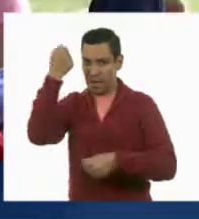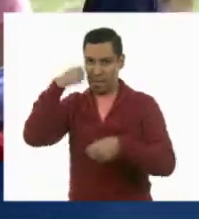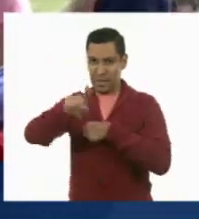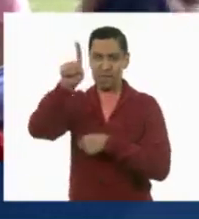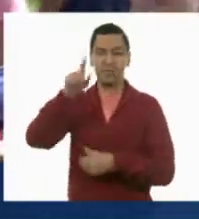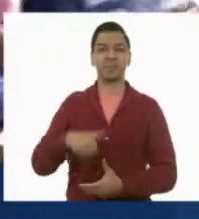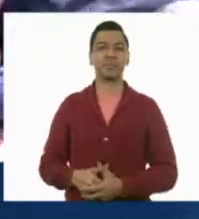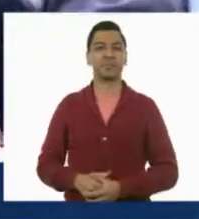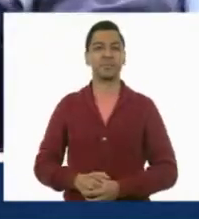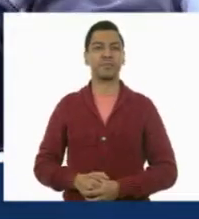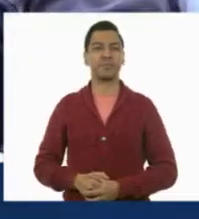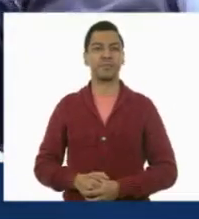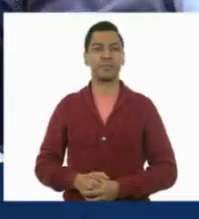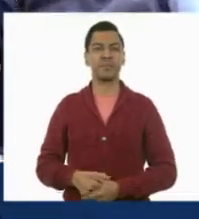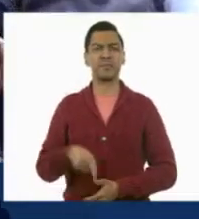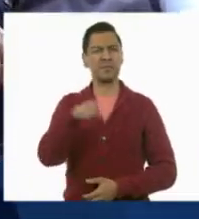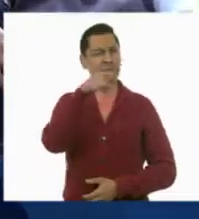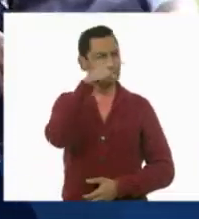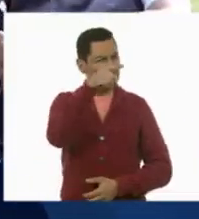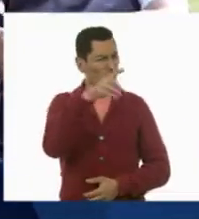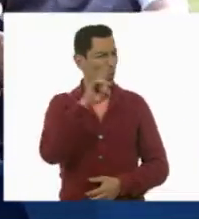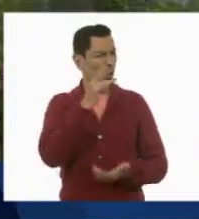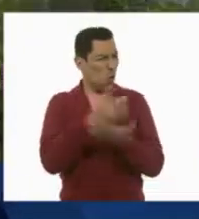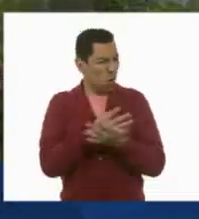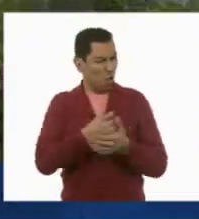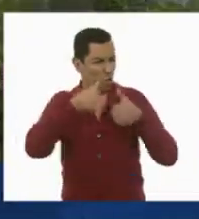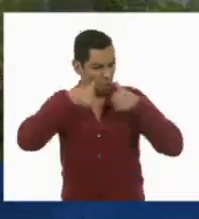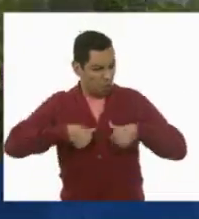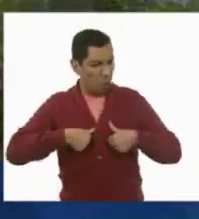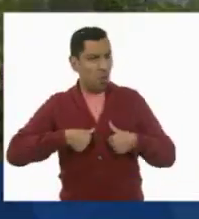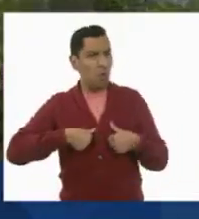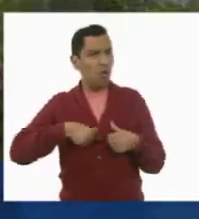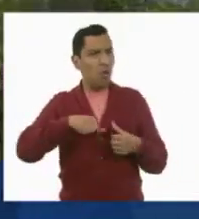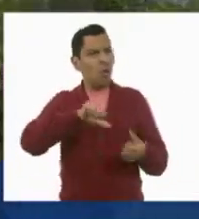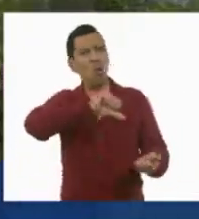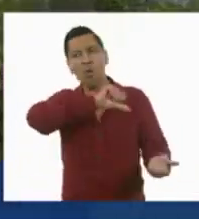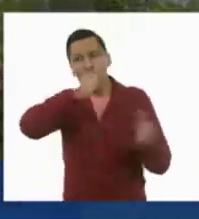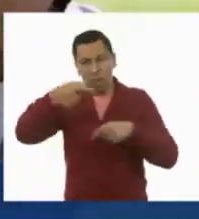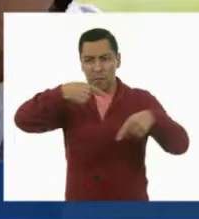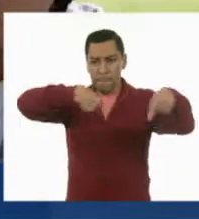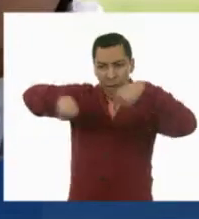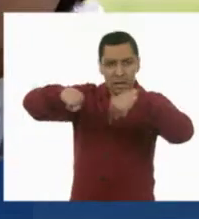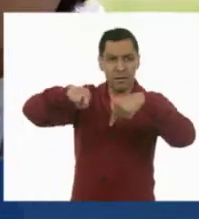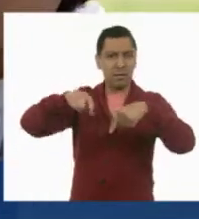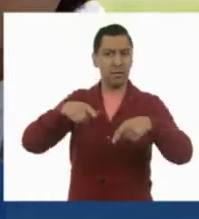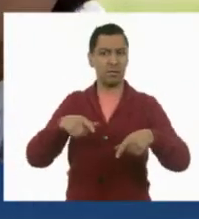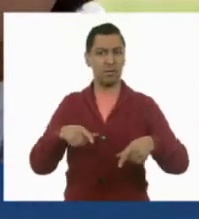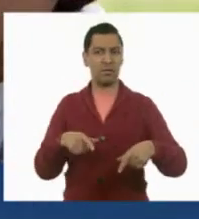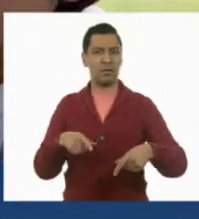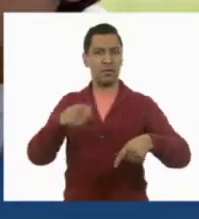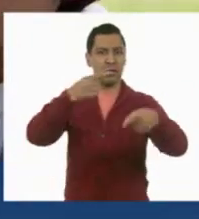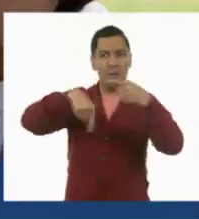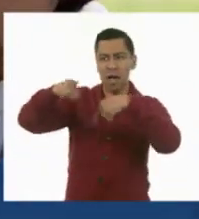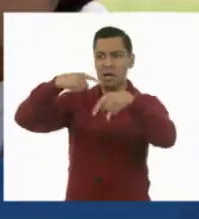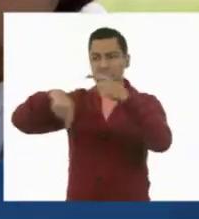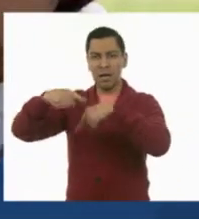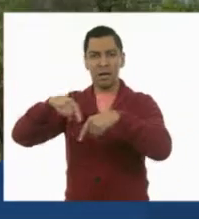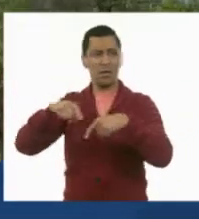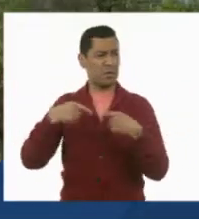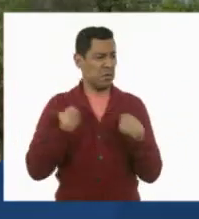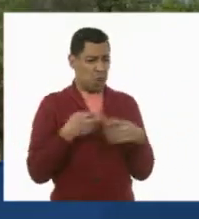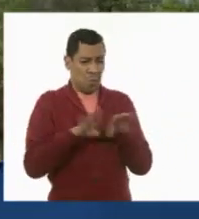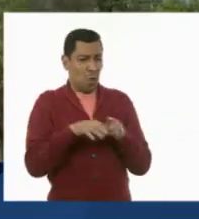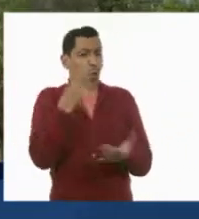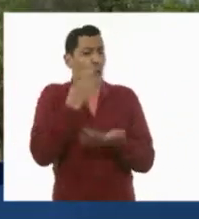Jonathan, no seas tan personalista. Si ves que te van a llegar, mándala. Es que a veces no hay a quién. Bueno, pues